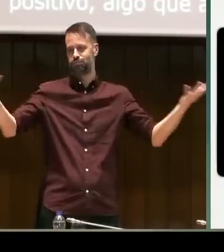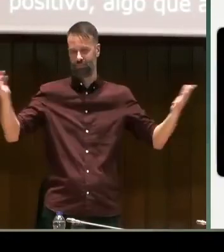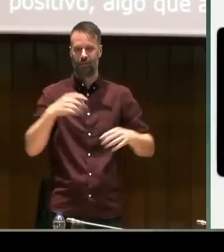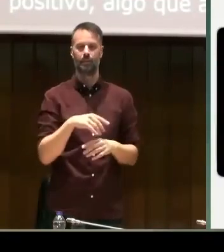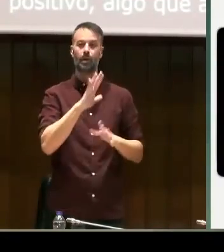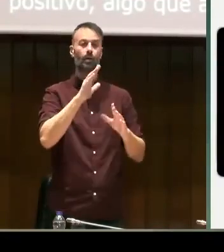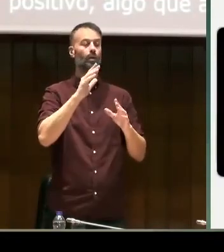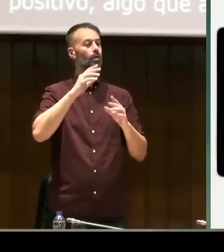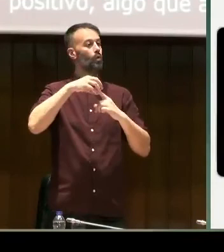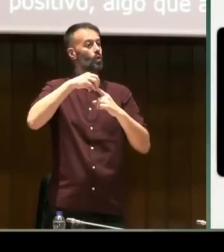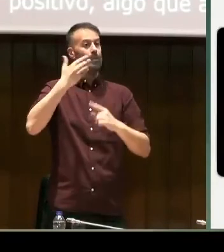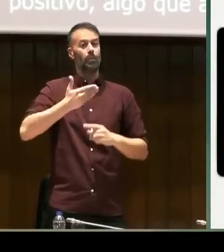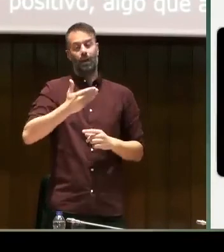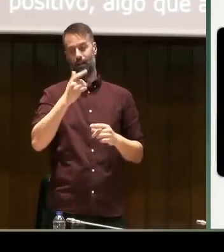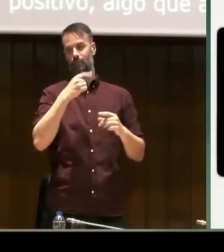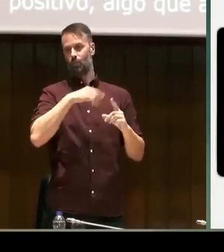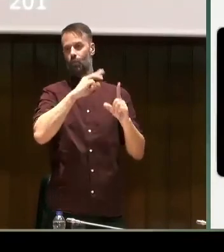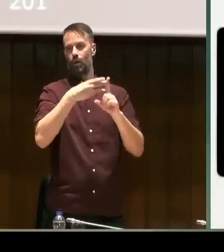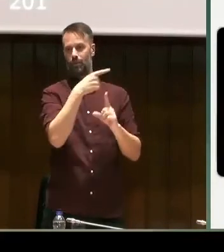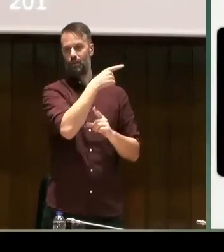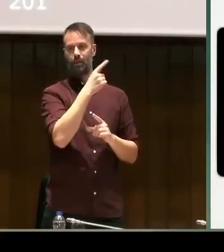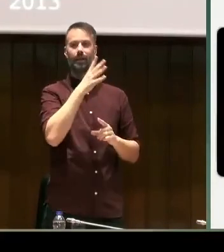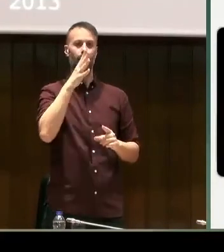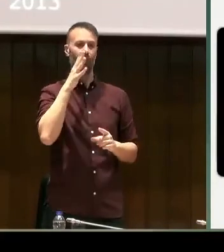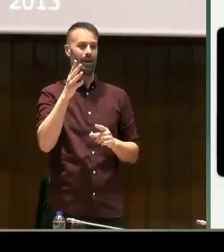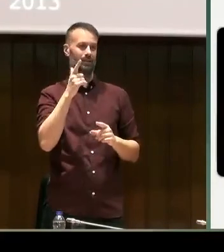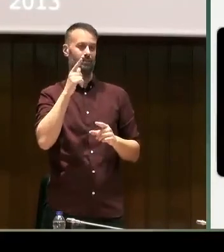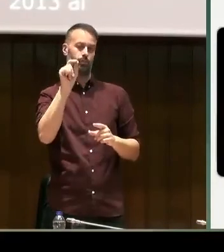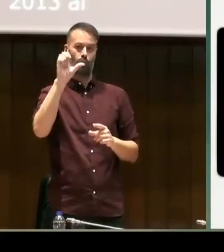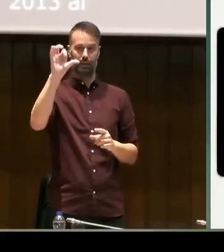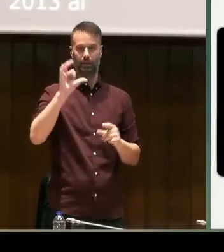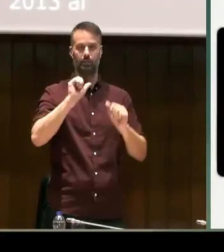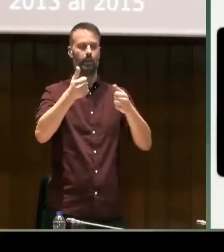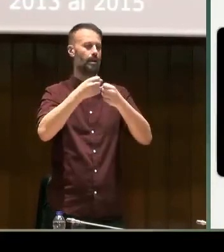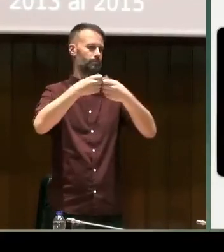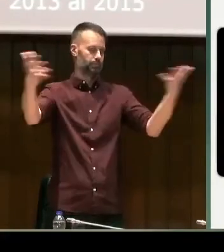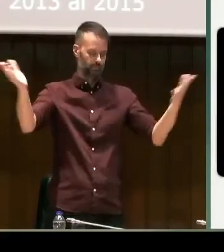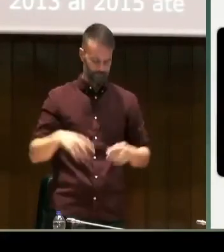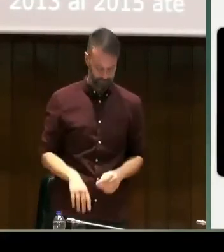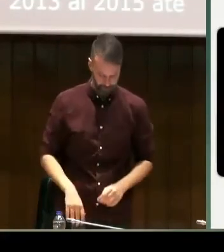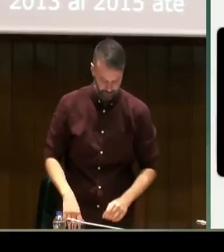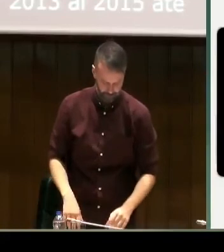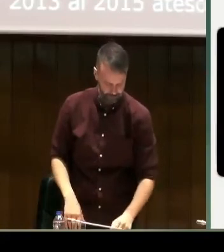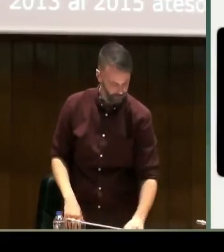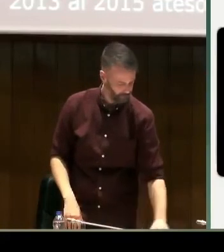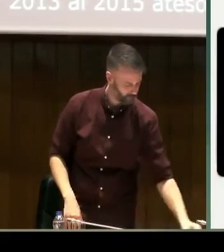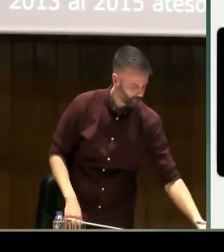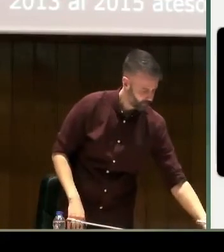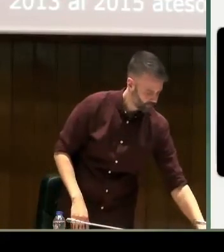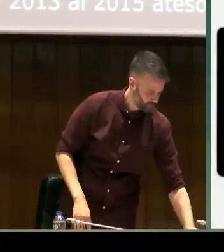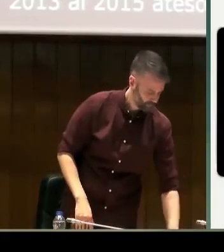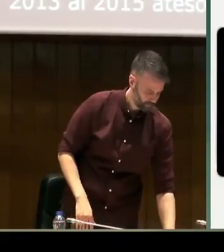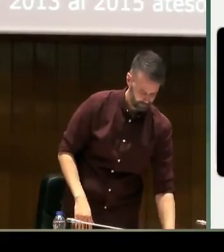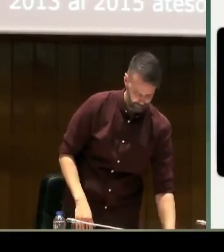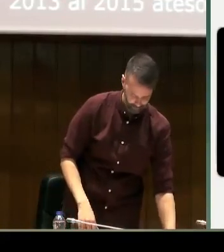eche a perder. Y creo esta web, que creo que es el núcleo de Excepcionales, del proyecto Excepcionales, pero que